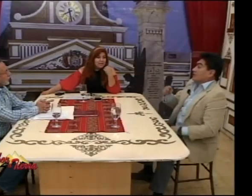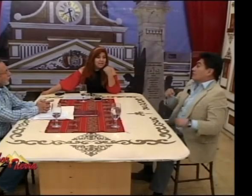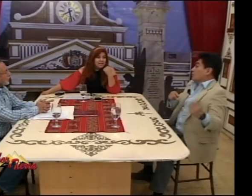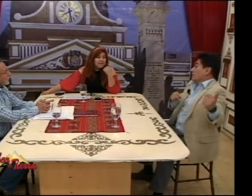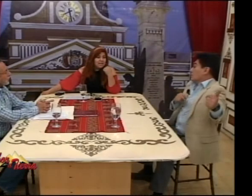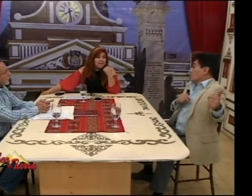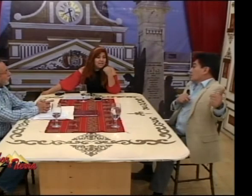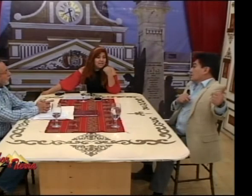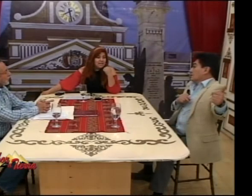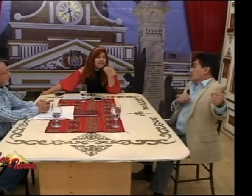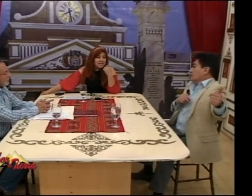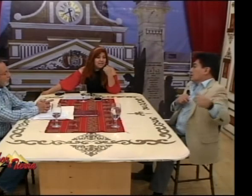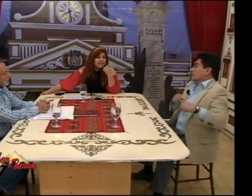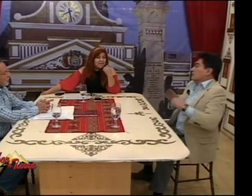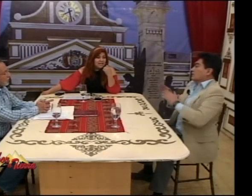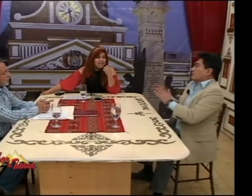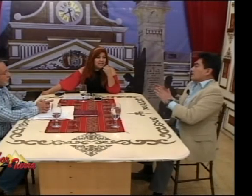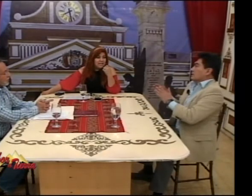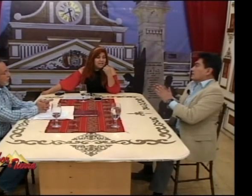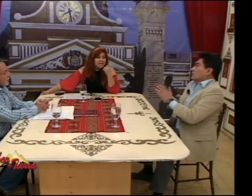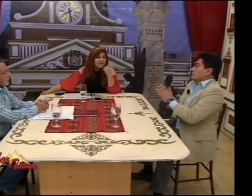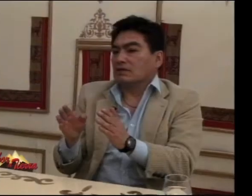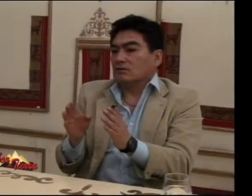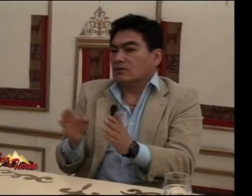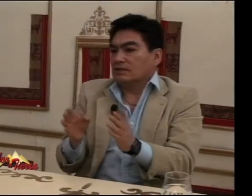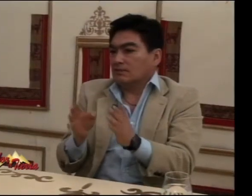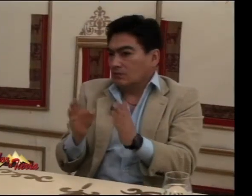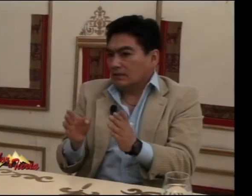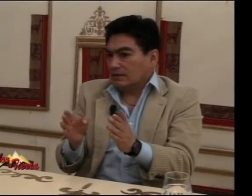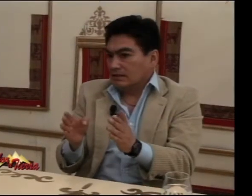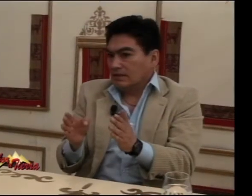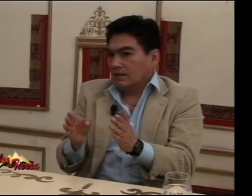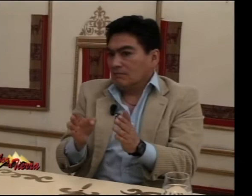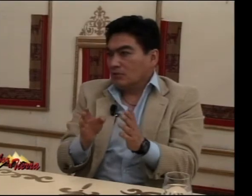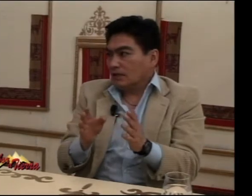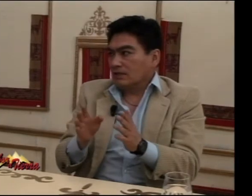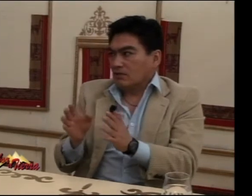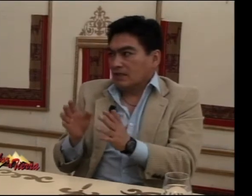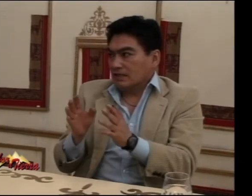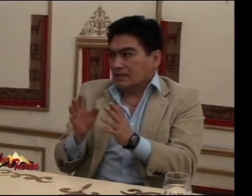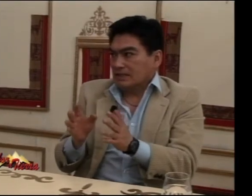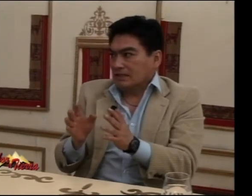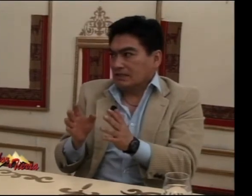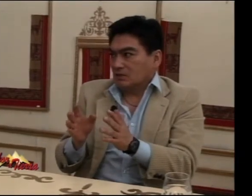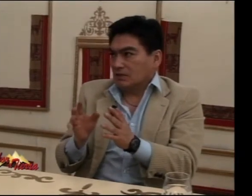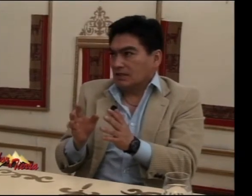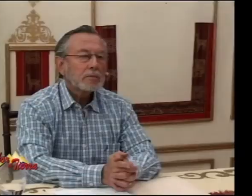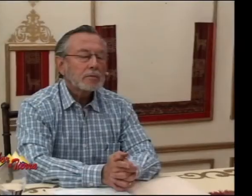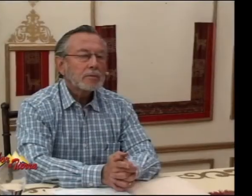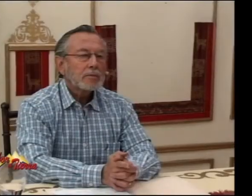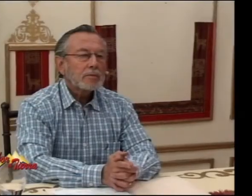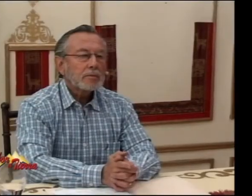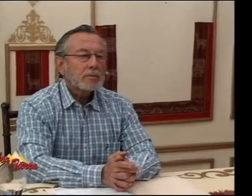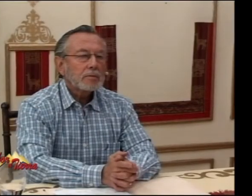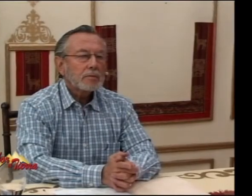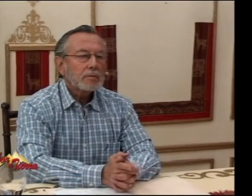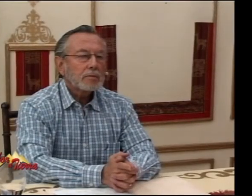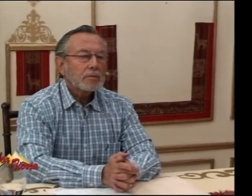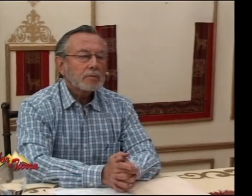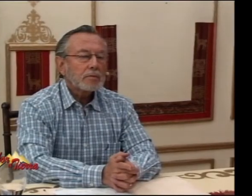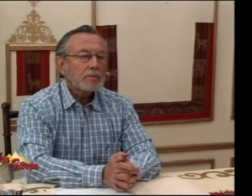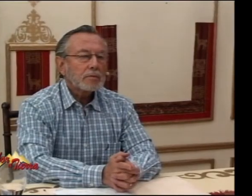pues que lo mandó el presidente y al juez se le dice, usted no recibe órdenes, porque aquí no hay jerarquías, lo que aquí hay